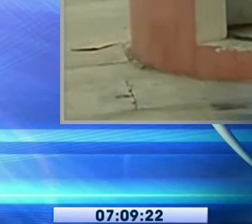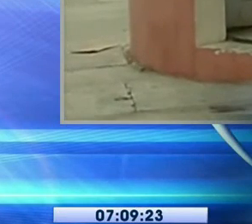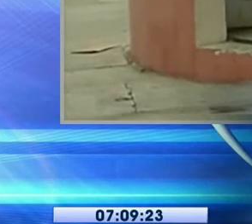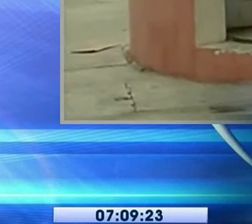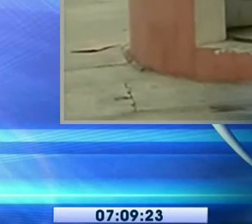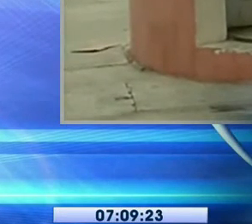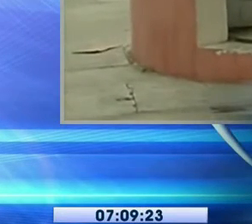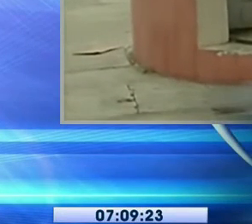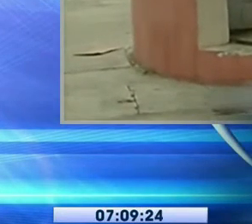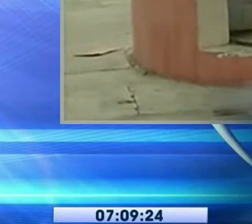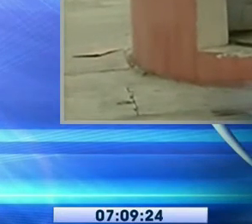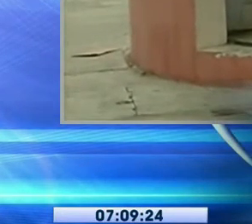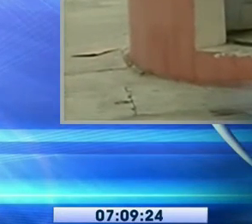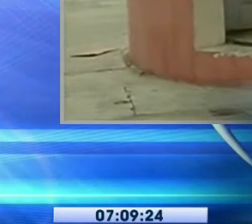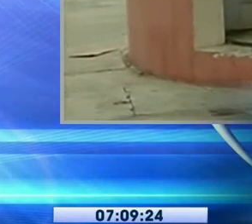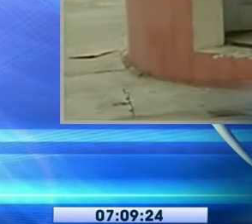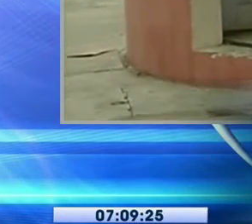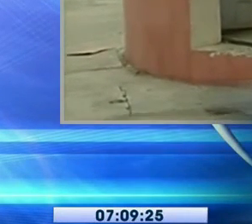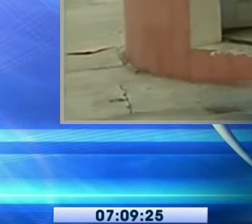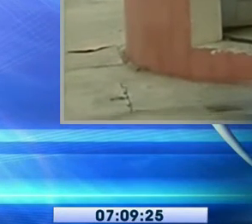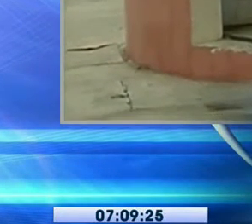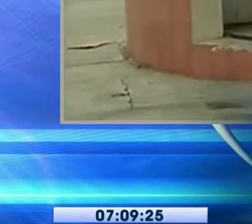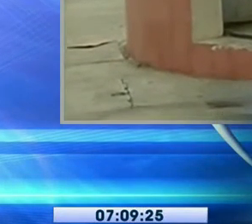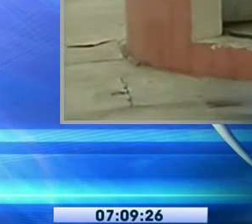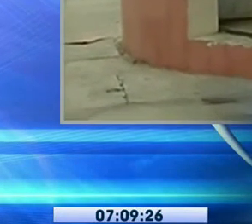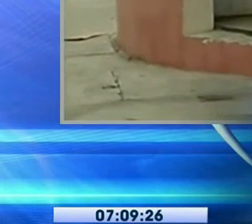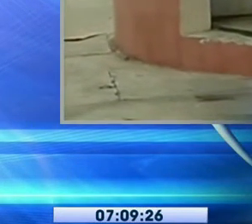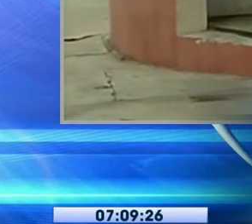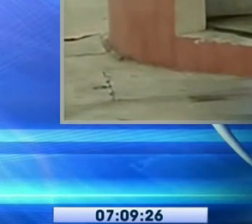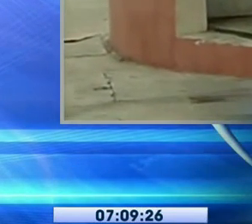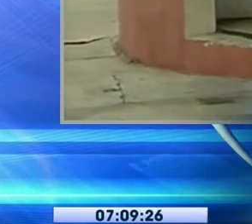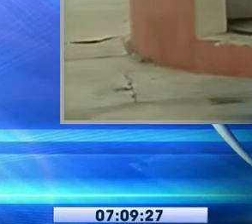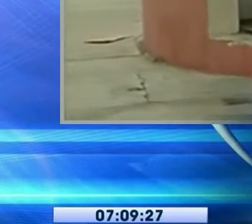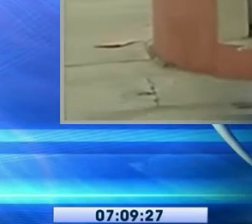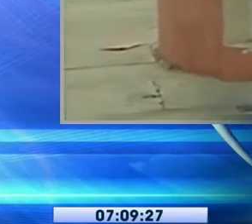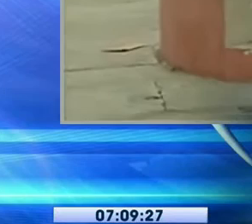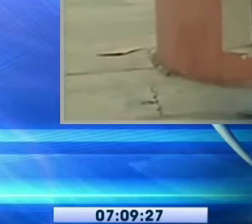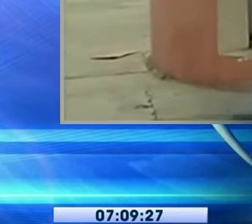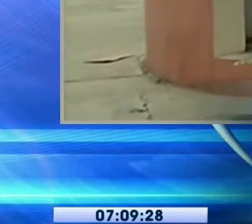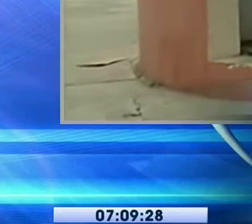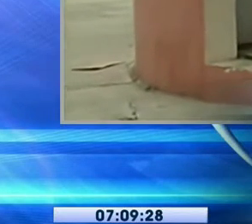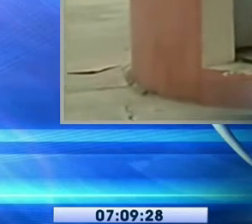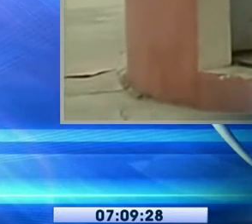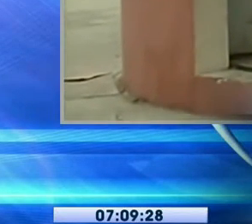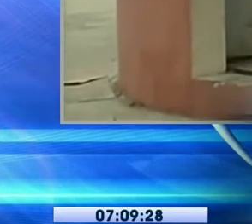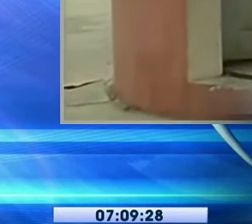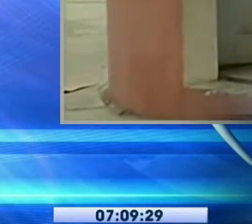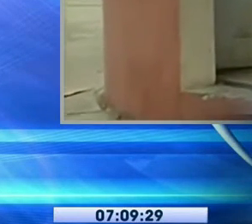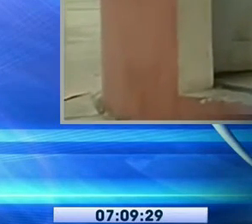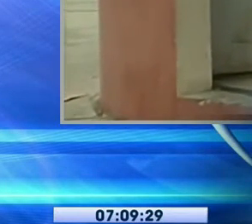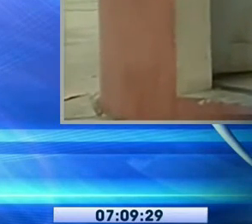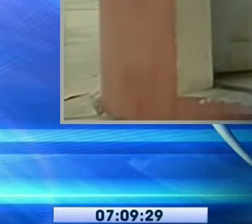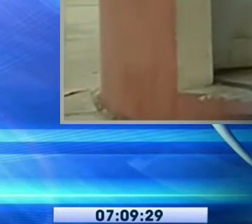como el perro de Condorito. Porque ya se acostumbraron a hacer sus necesidades ahí. Claro, entonces no es